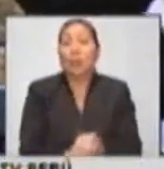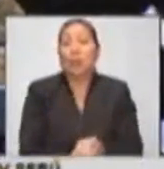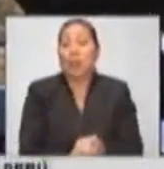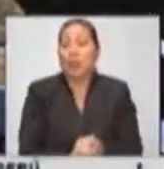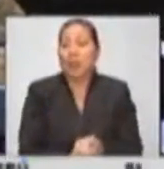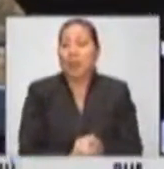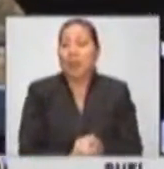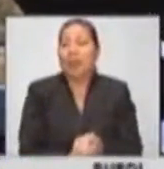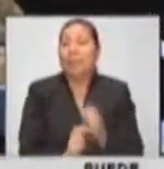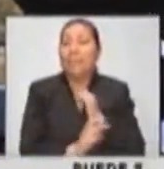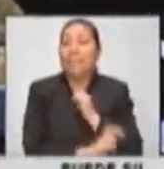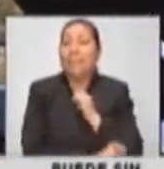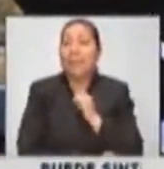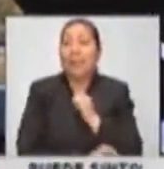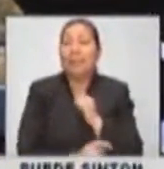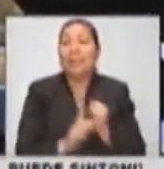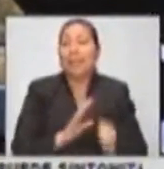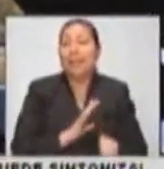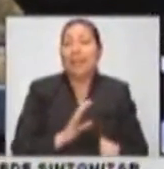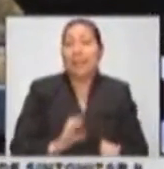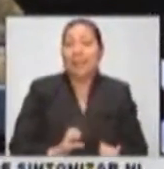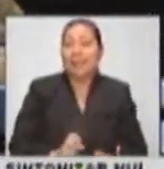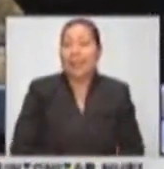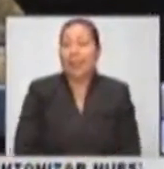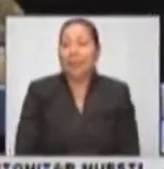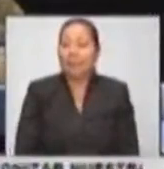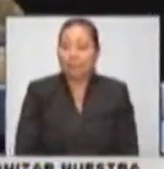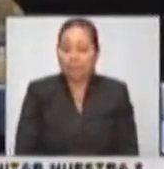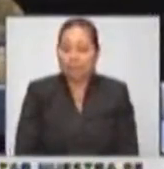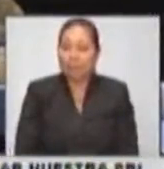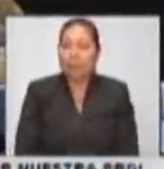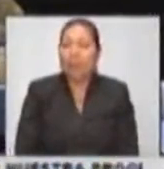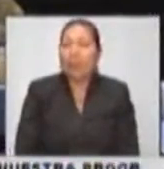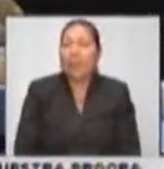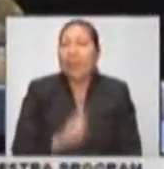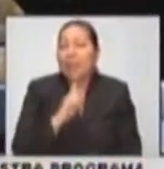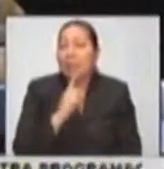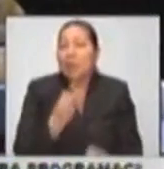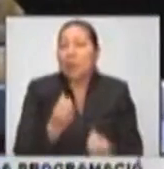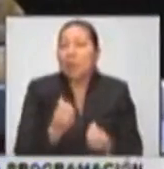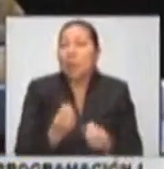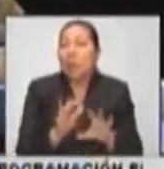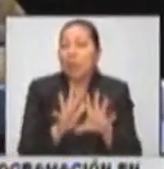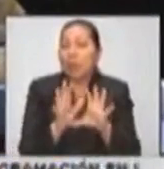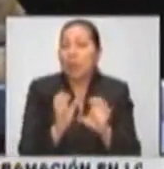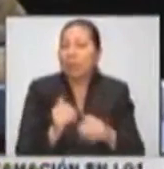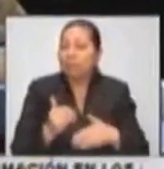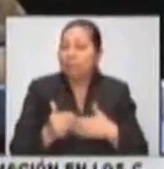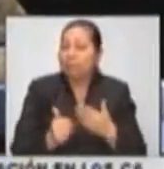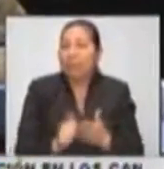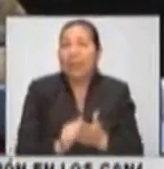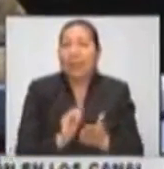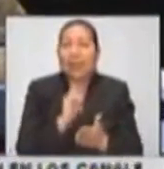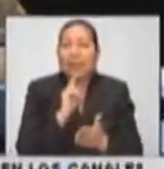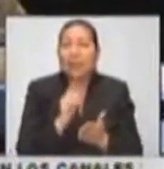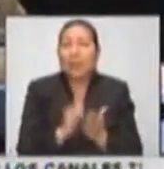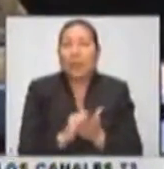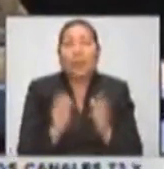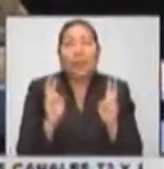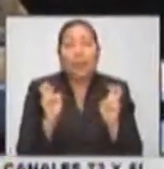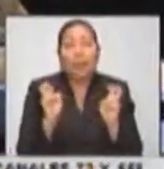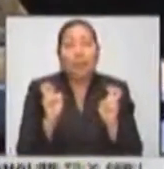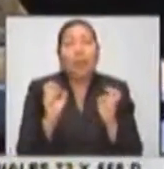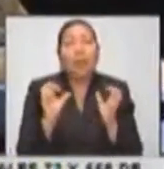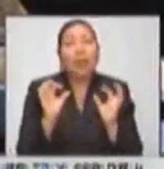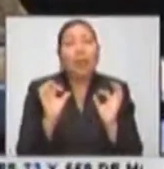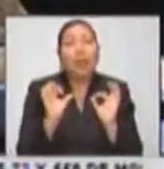de países y de estados, ¿no es cierto? Es como la autoevaluación continua de país. Yo creo que ese es un tema central.